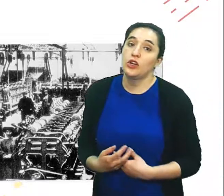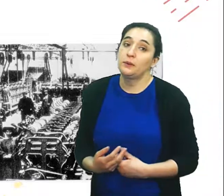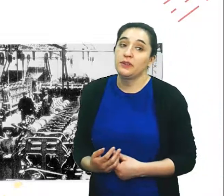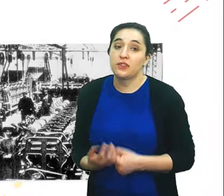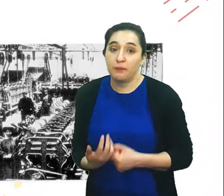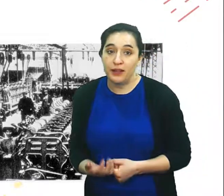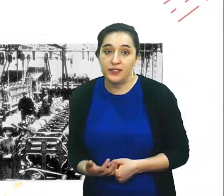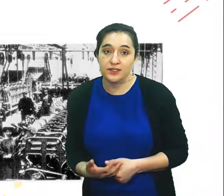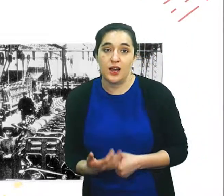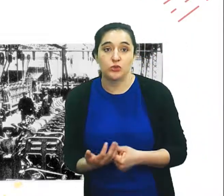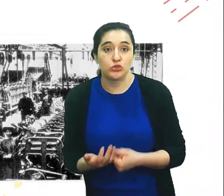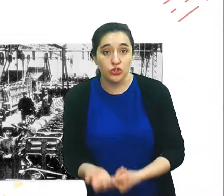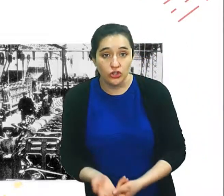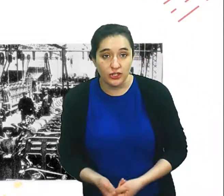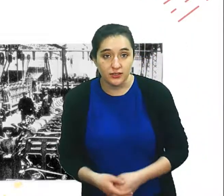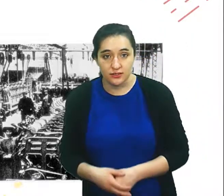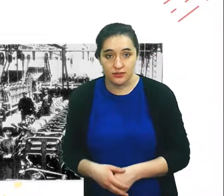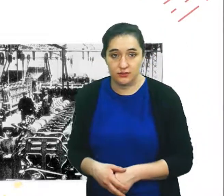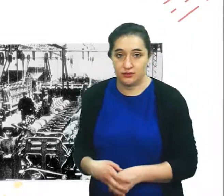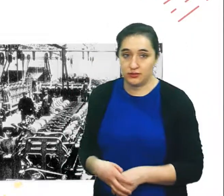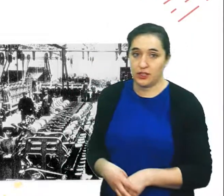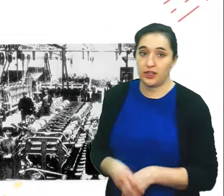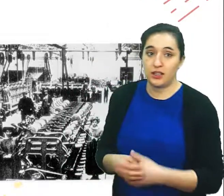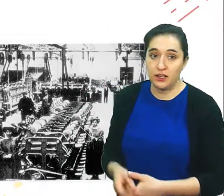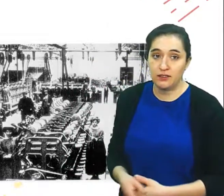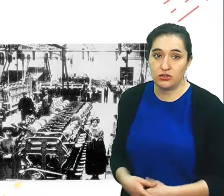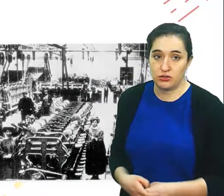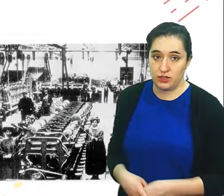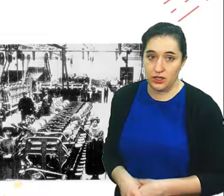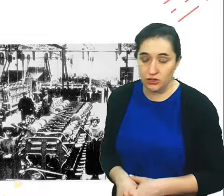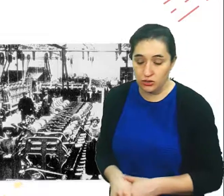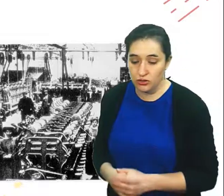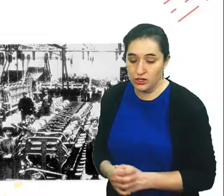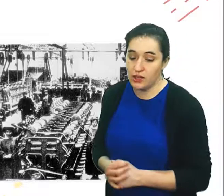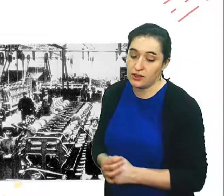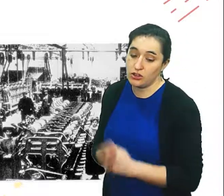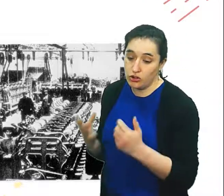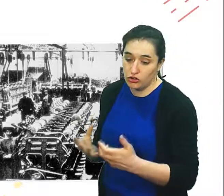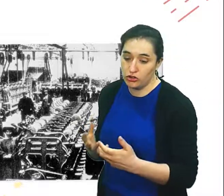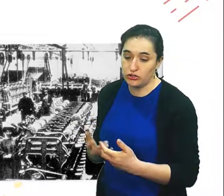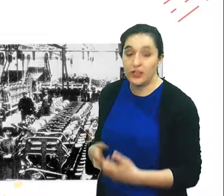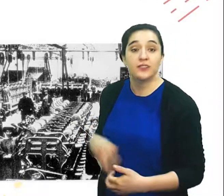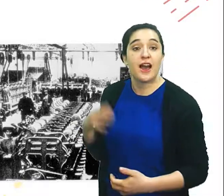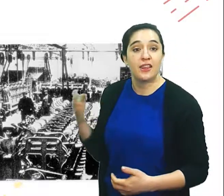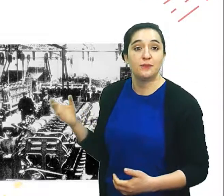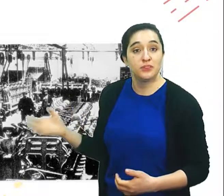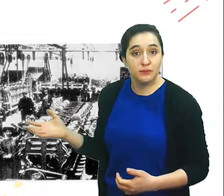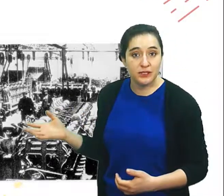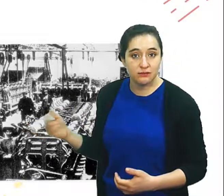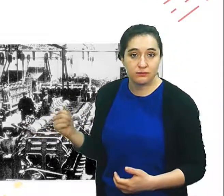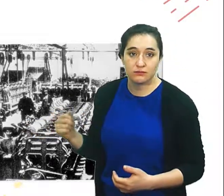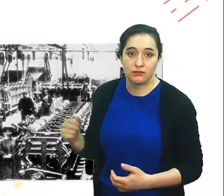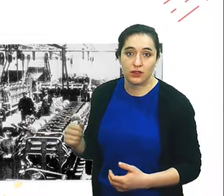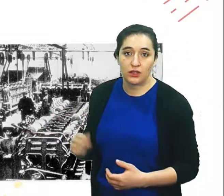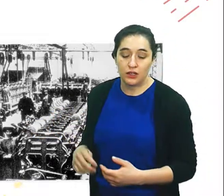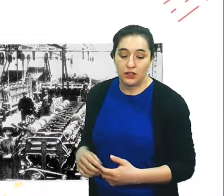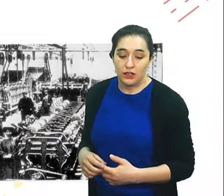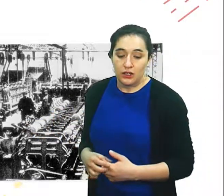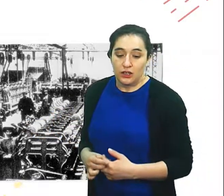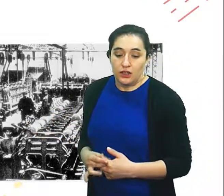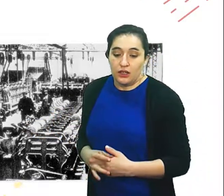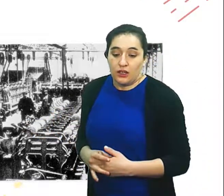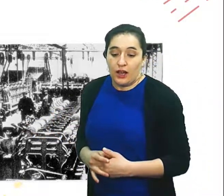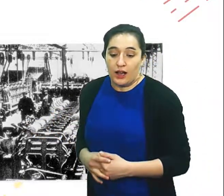Uno de los principales autores que escriben sobre esto e ideólogos es Adam Smith.